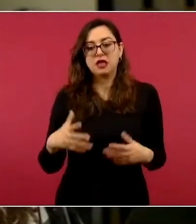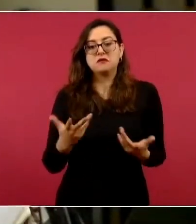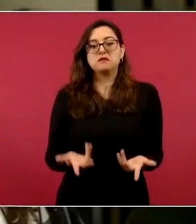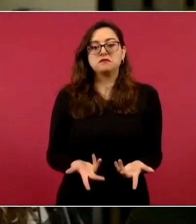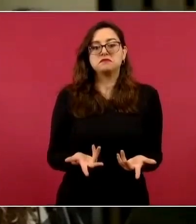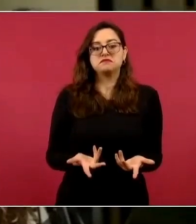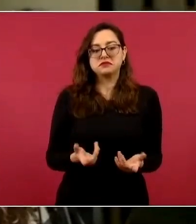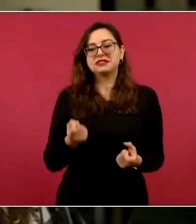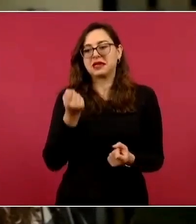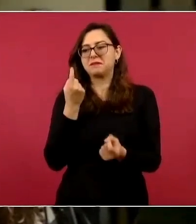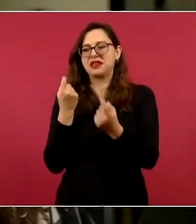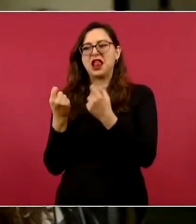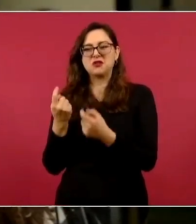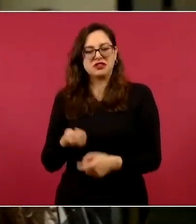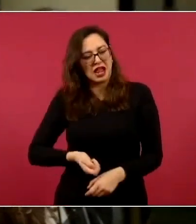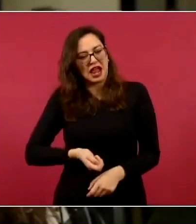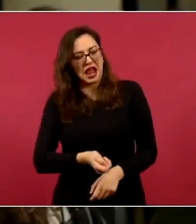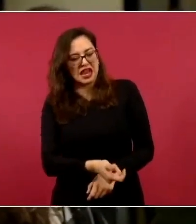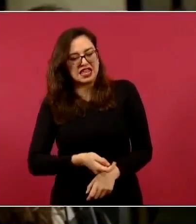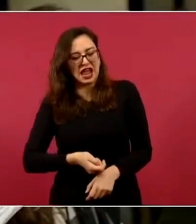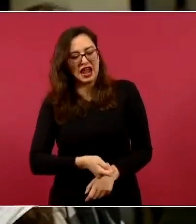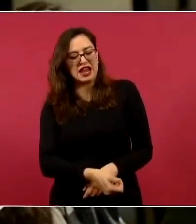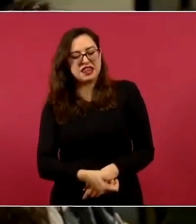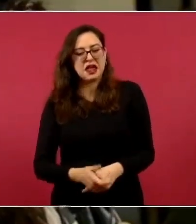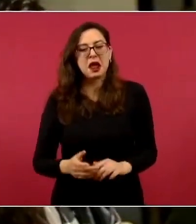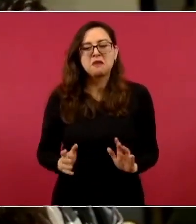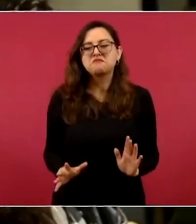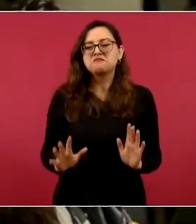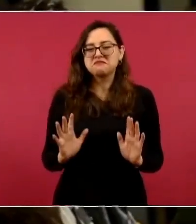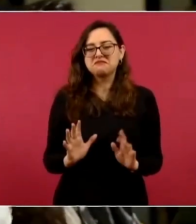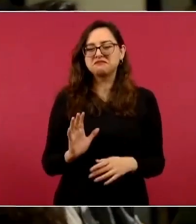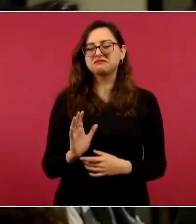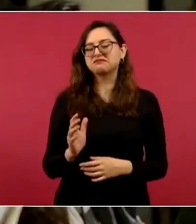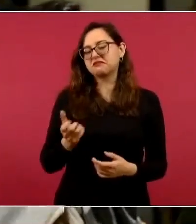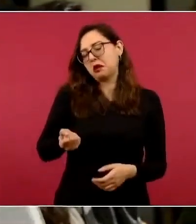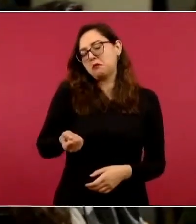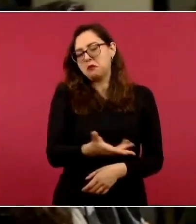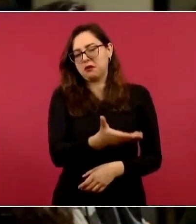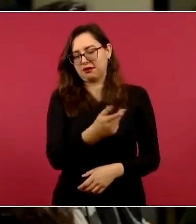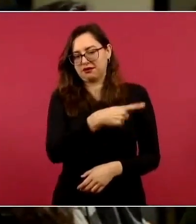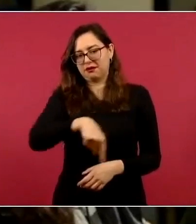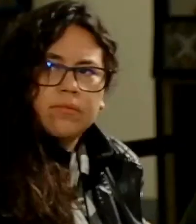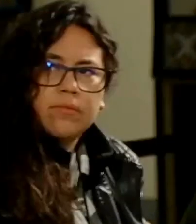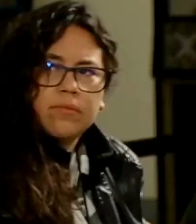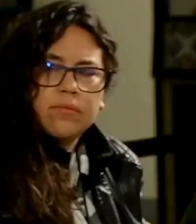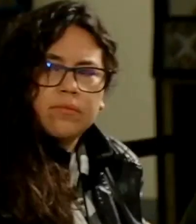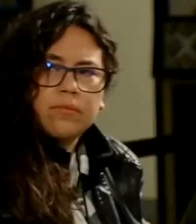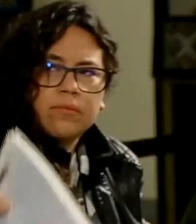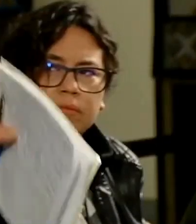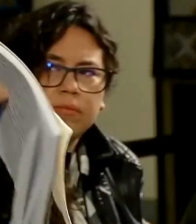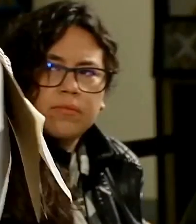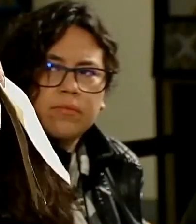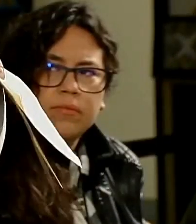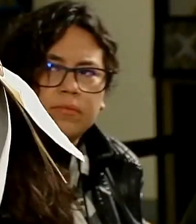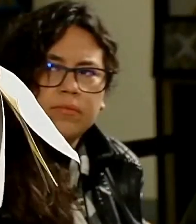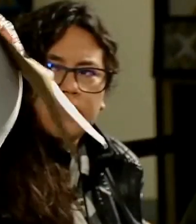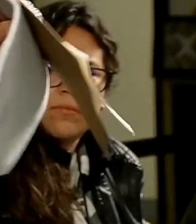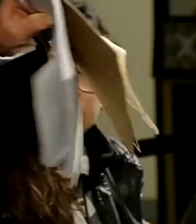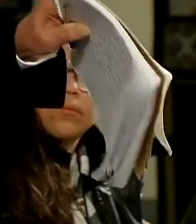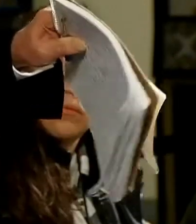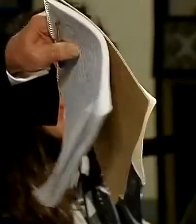a los personajes canicas. Usted tiene previsto que también como el caso del presidente Cárdenas, que no